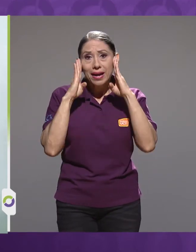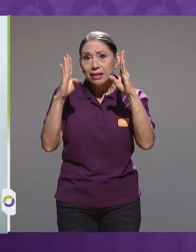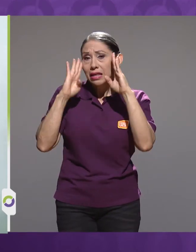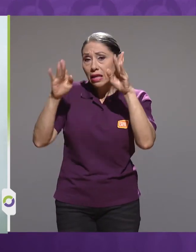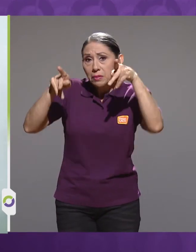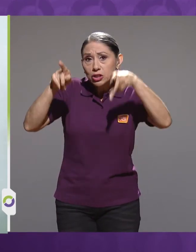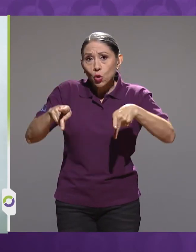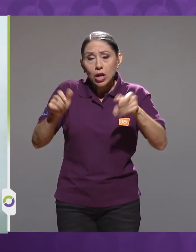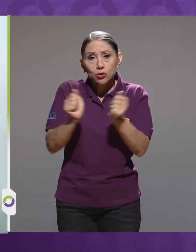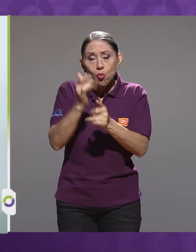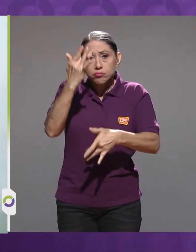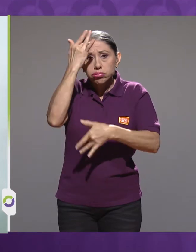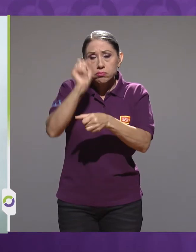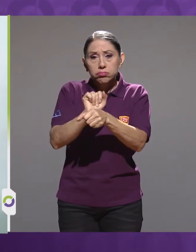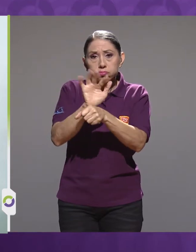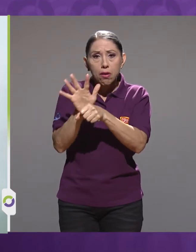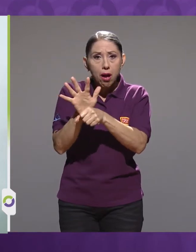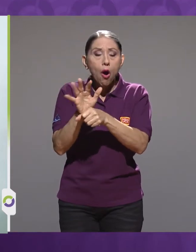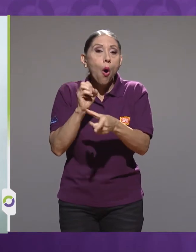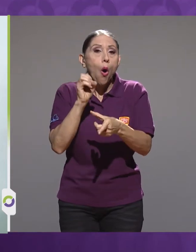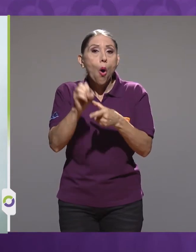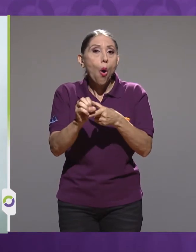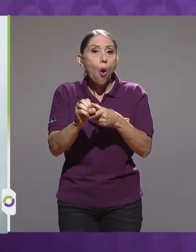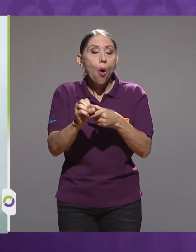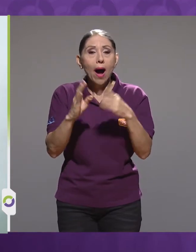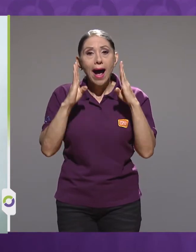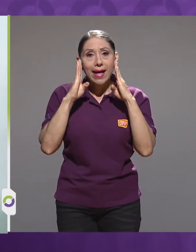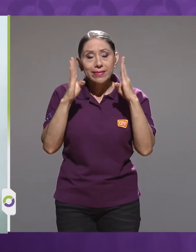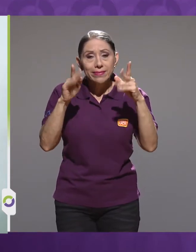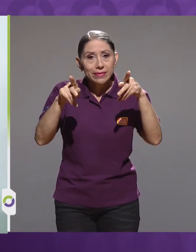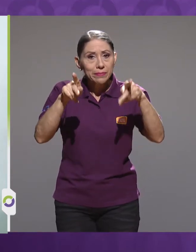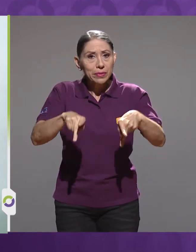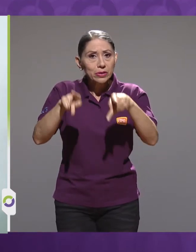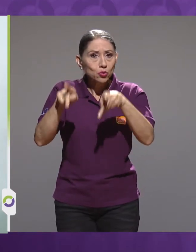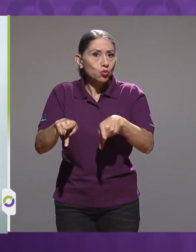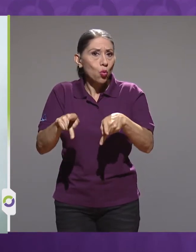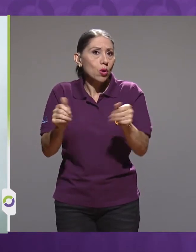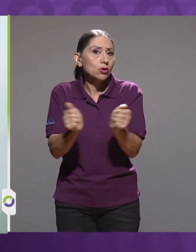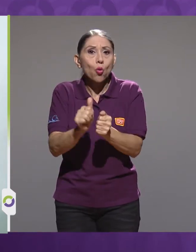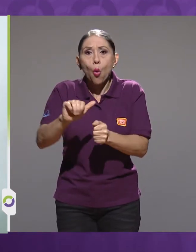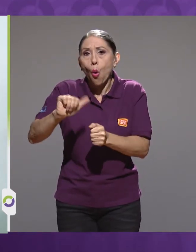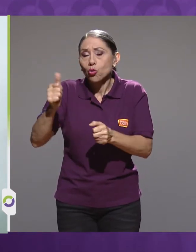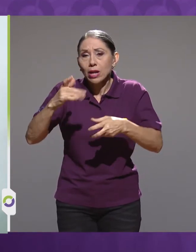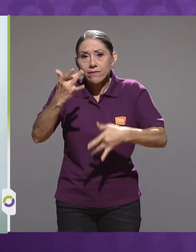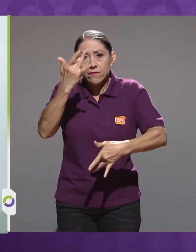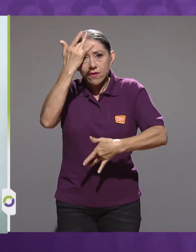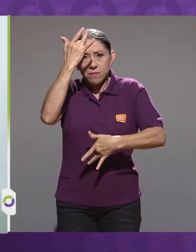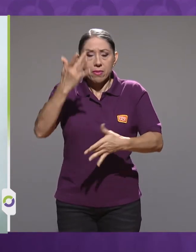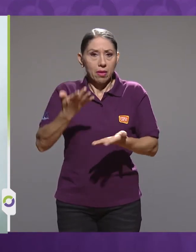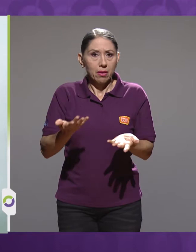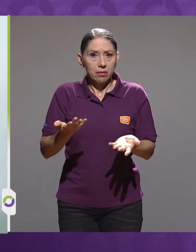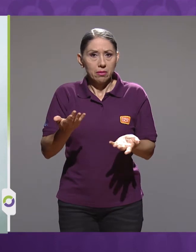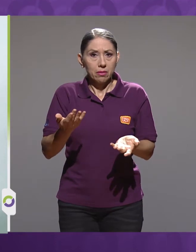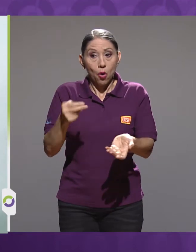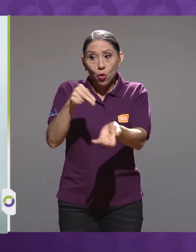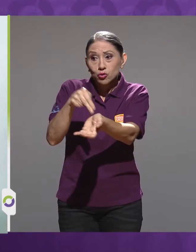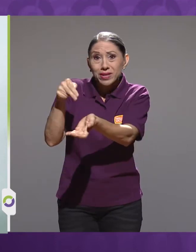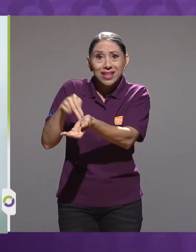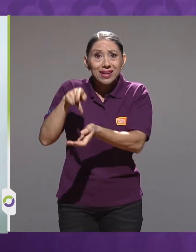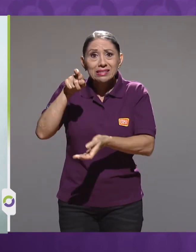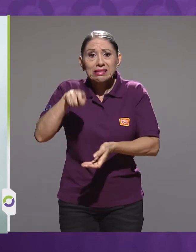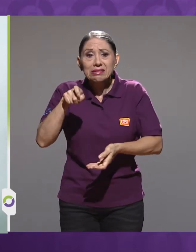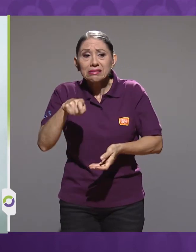poder atender personas pacientes de COVID o personas que tienen algún otro